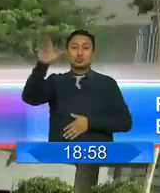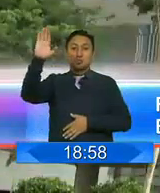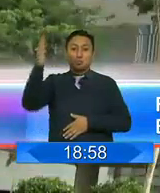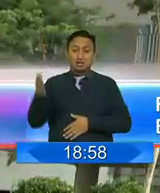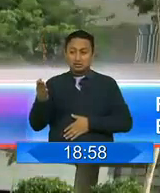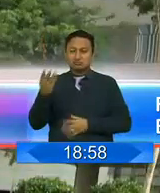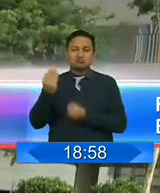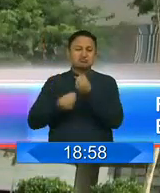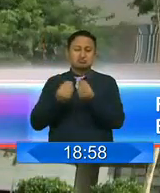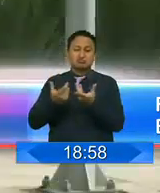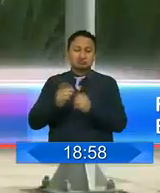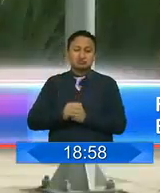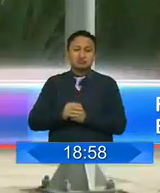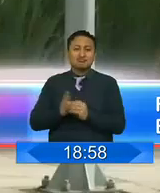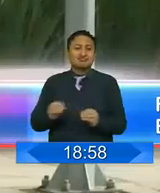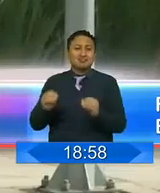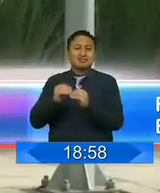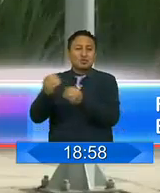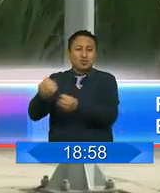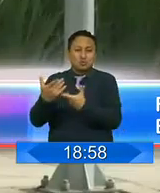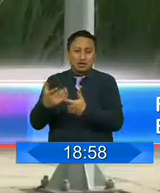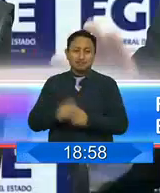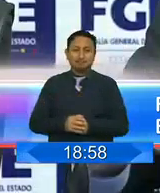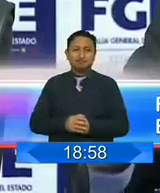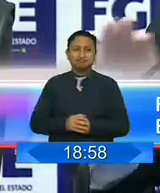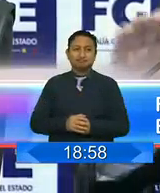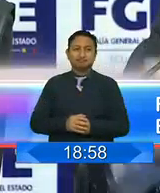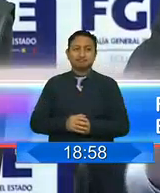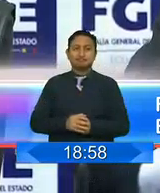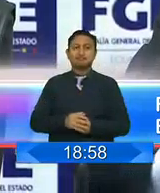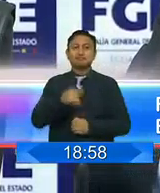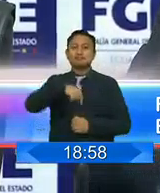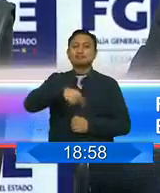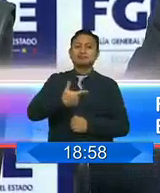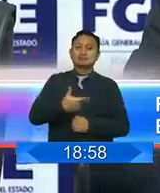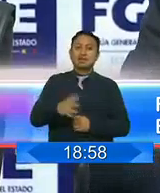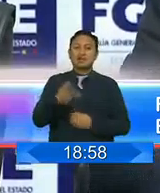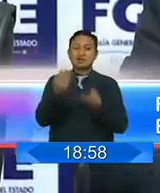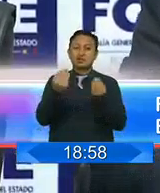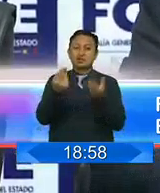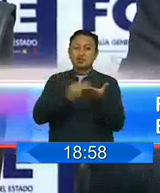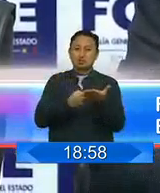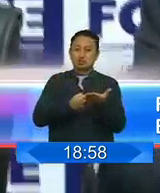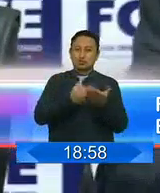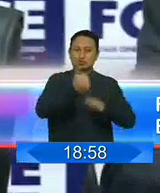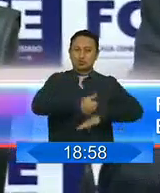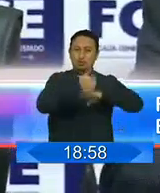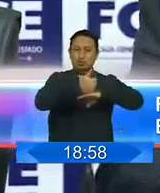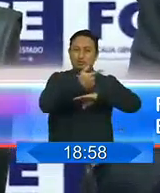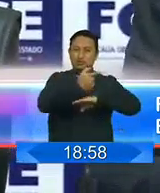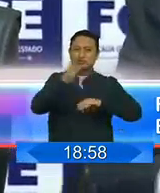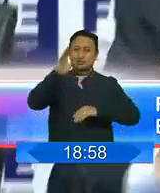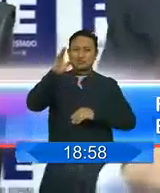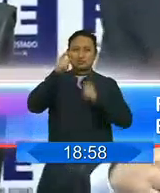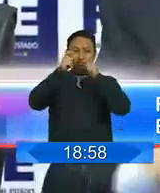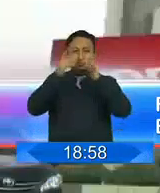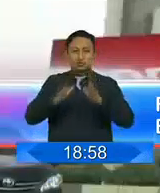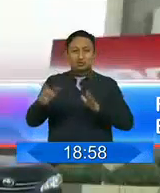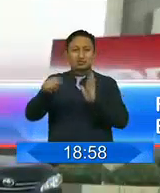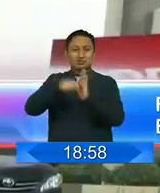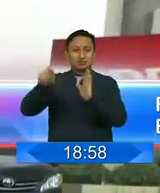busca de información dentro del caso Odebrecht. Señalaron que tras múltiples reuniones con las autoridades de la Fiscalía Brasileña, la